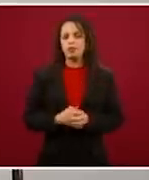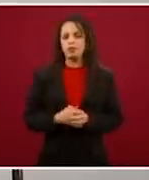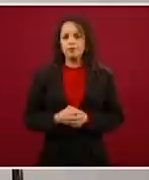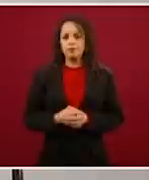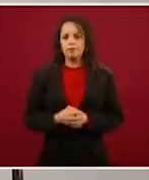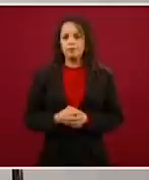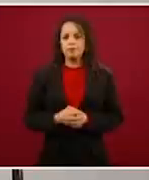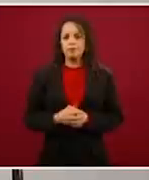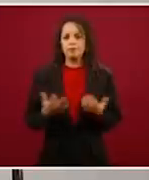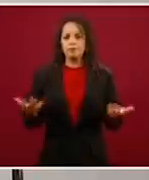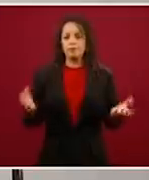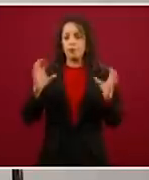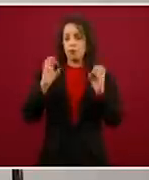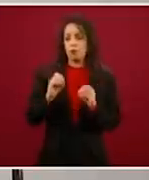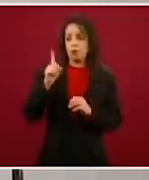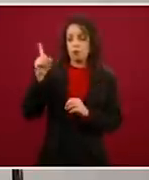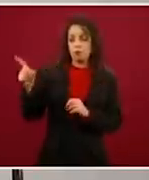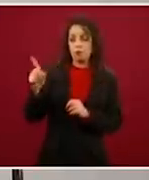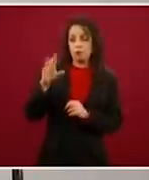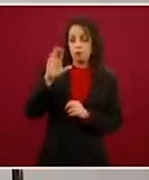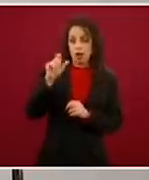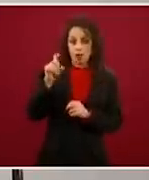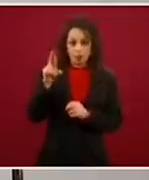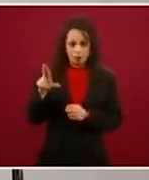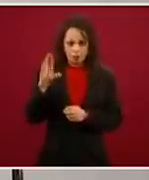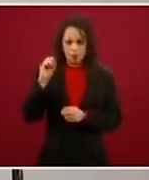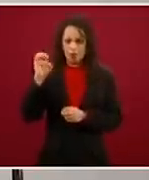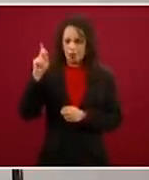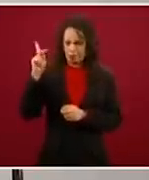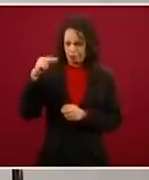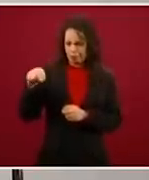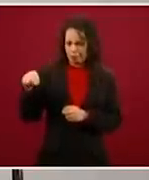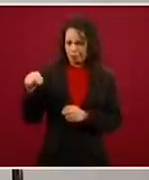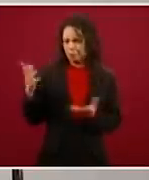o Calderón, o Peña.